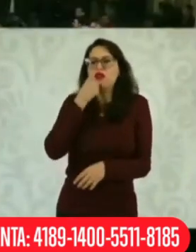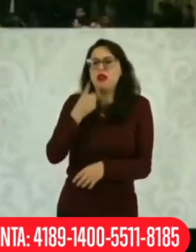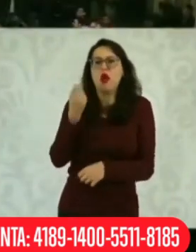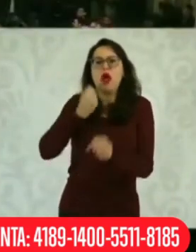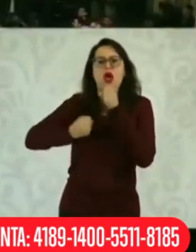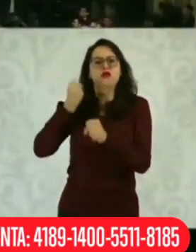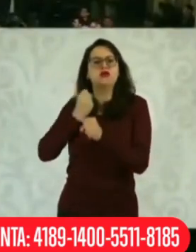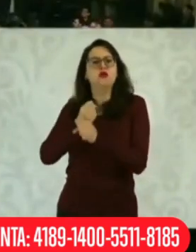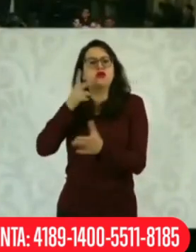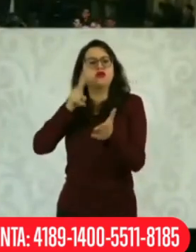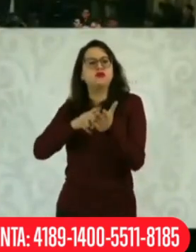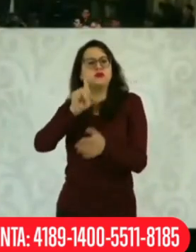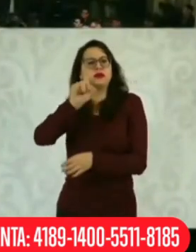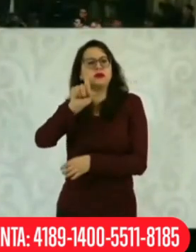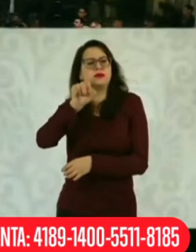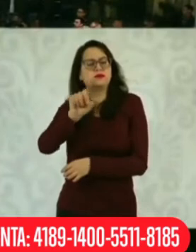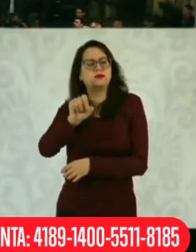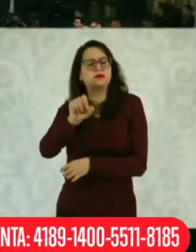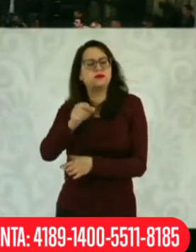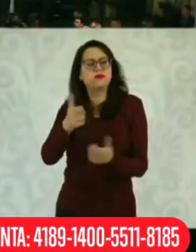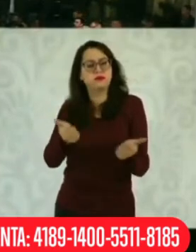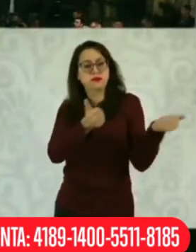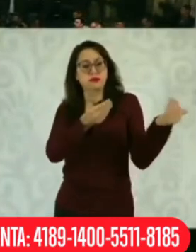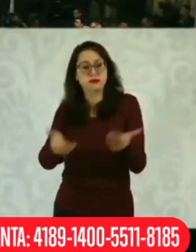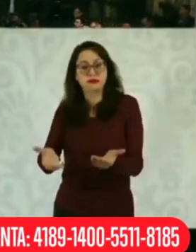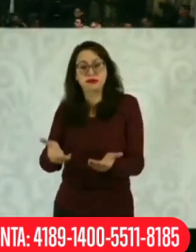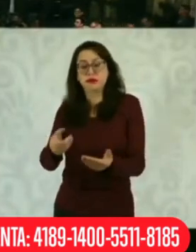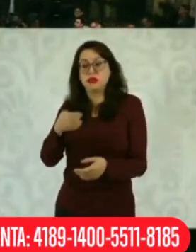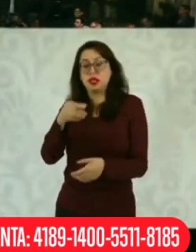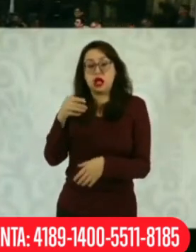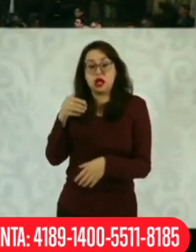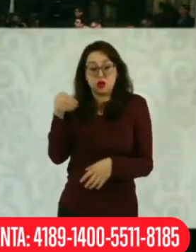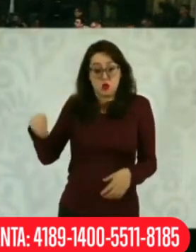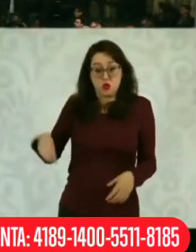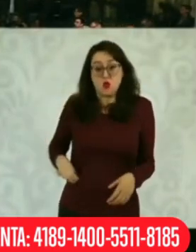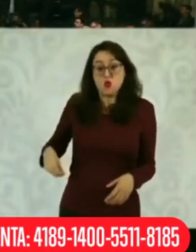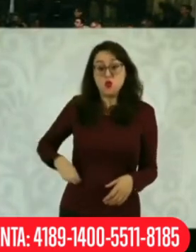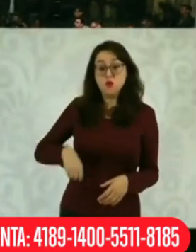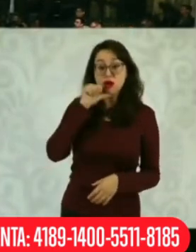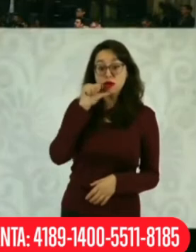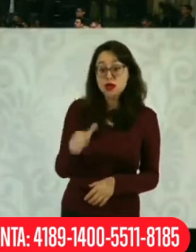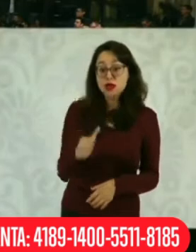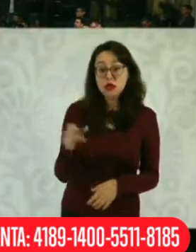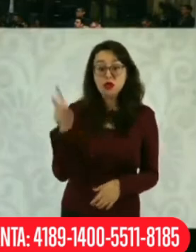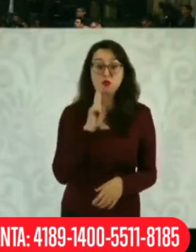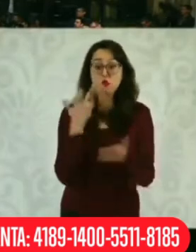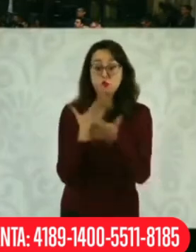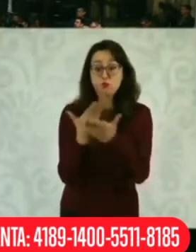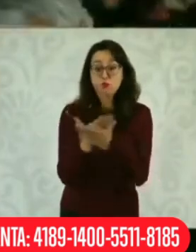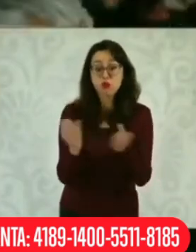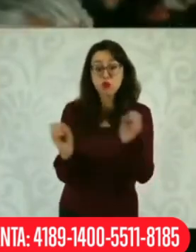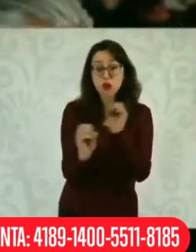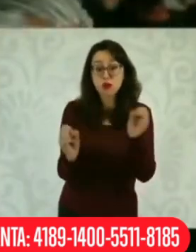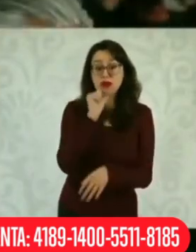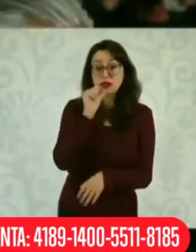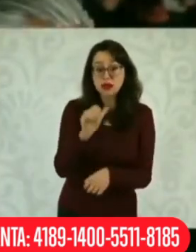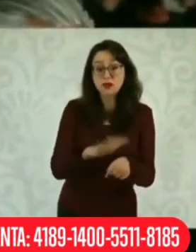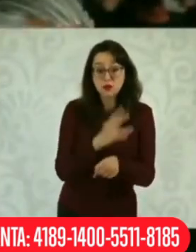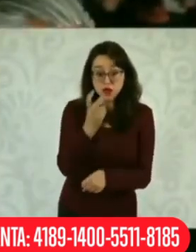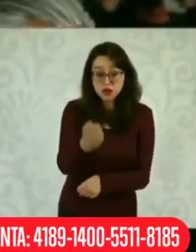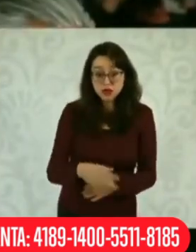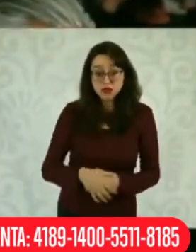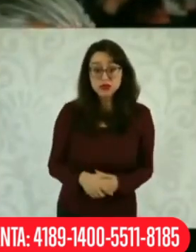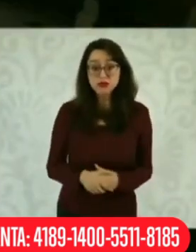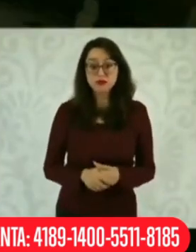2020, cuando fue enviado a México, se le retiraron los cargos justo porque no se encontraron pruebas en Estados